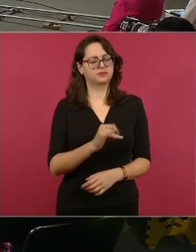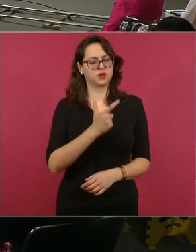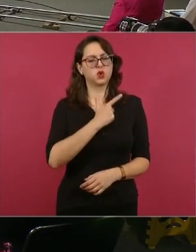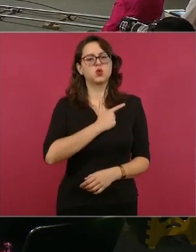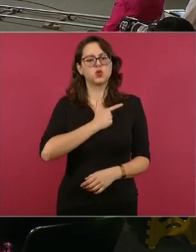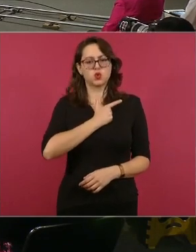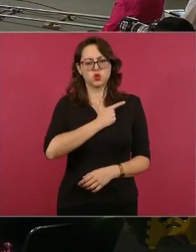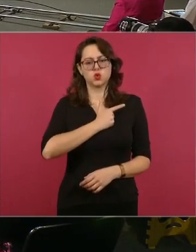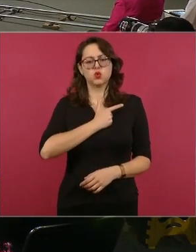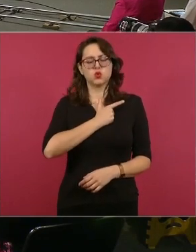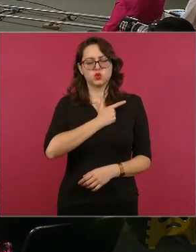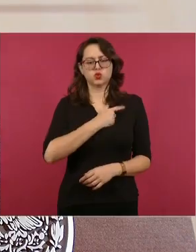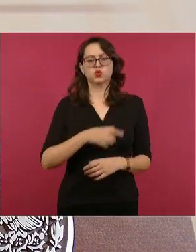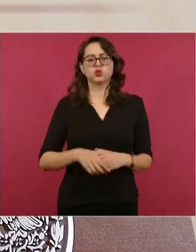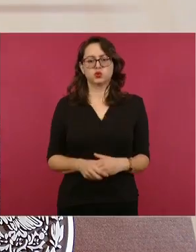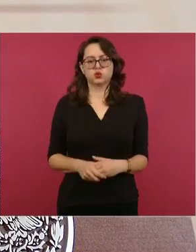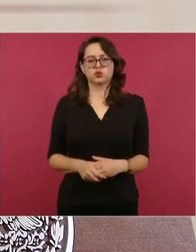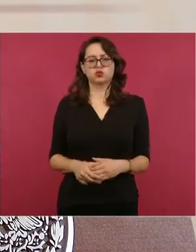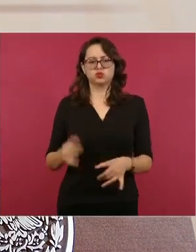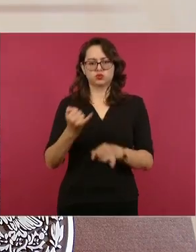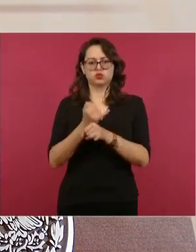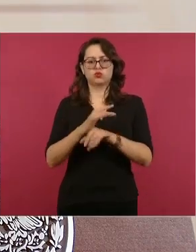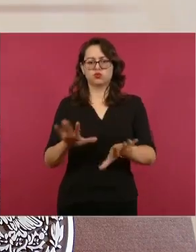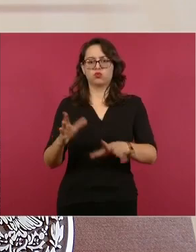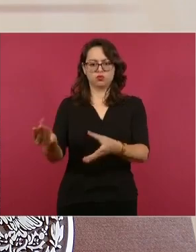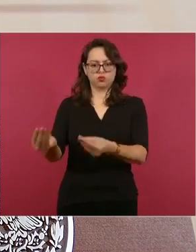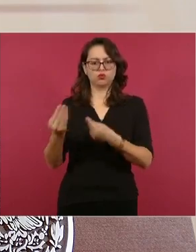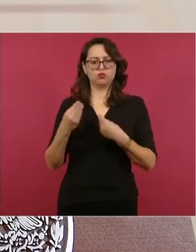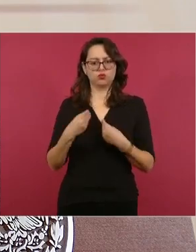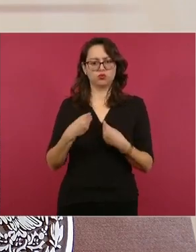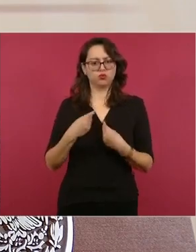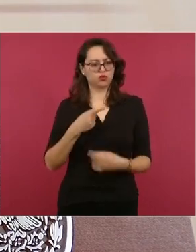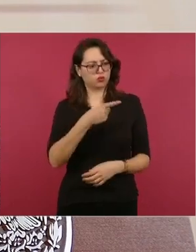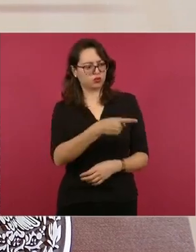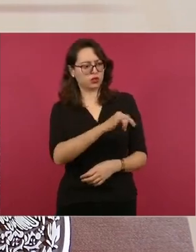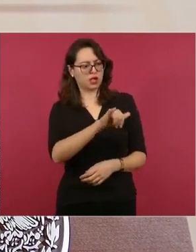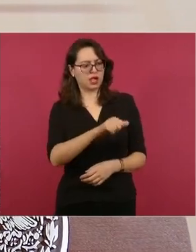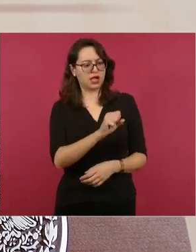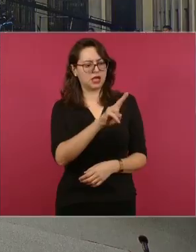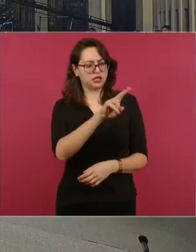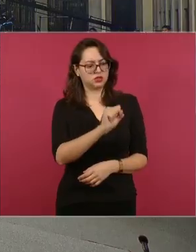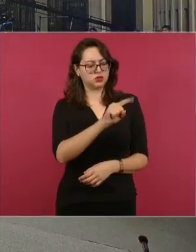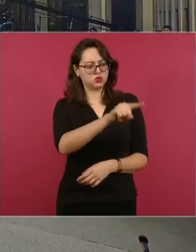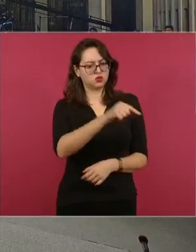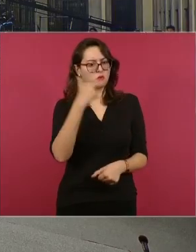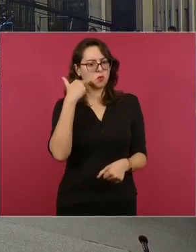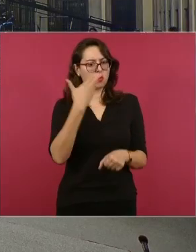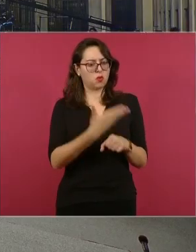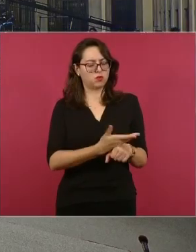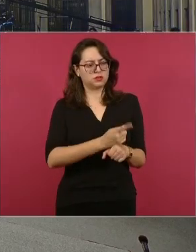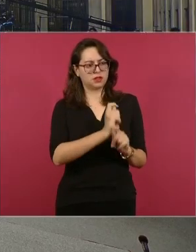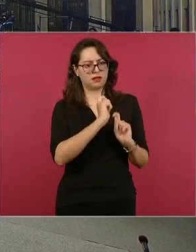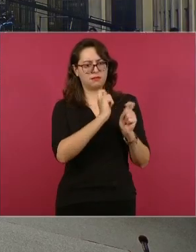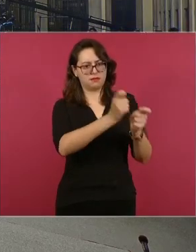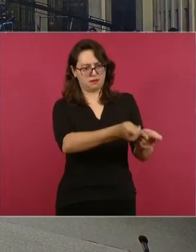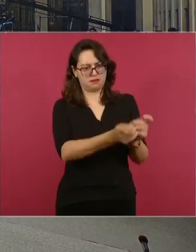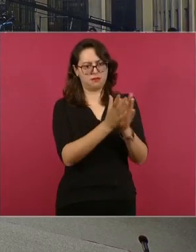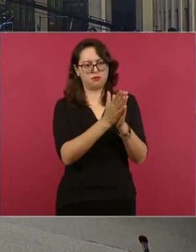nos dejan los datos y está viendo ese asunto aquí Jesús Ramírez, así que si